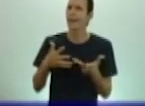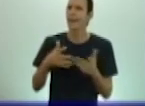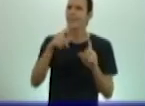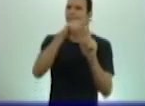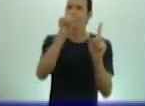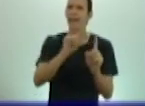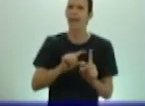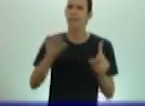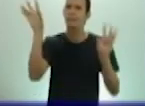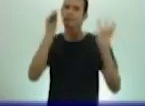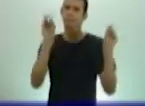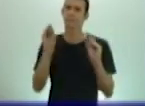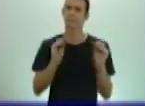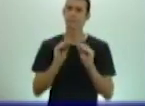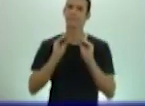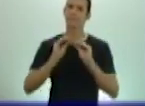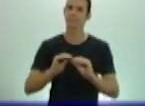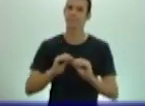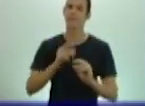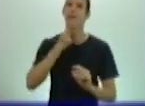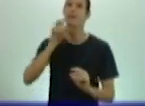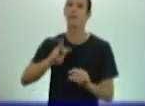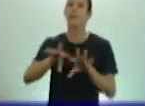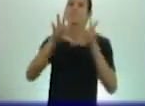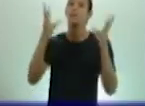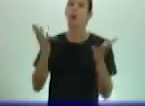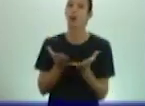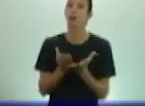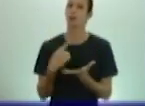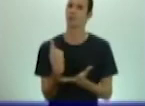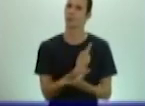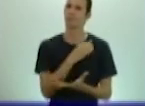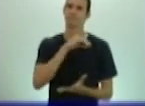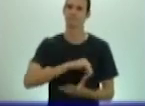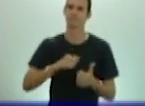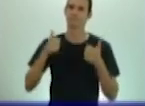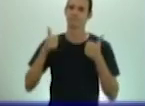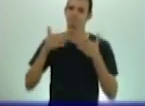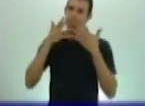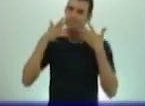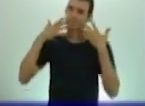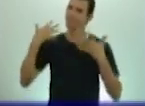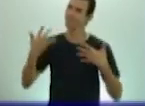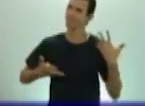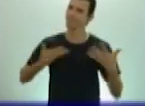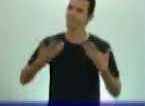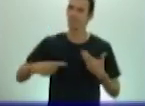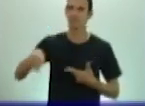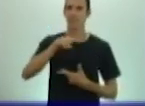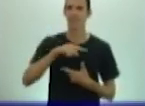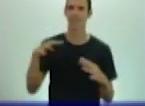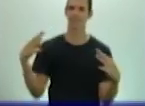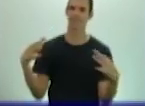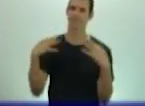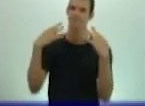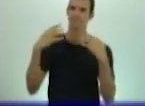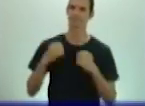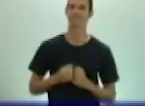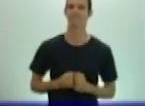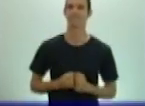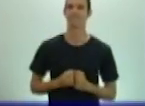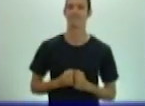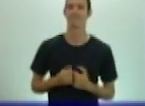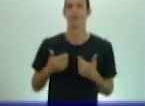en el grado. Nosotros estamos satisfechos y nos sentimos alegres y contentos de que usted haya participado con nosotros. Ojalá que haya cumplido